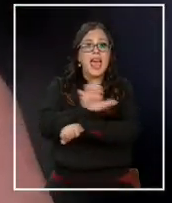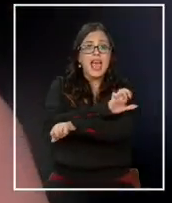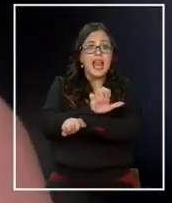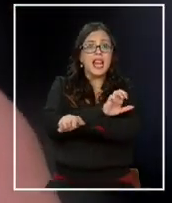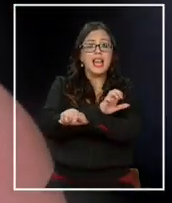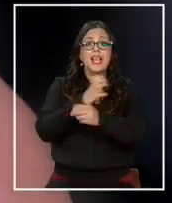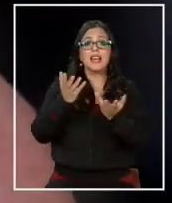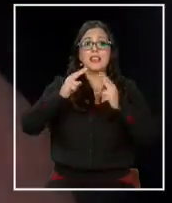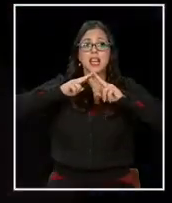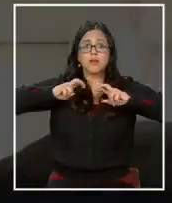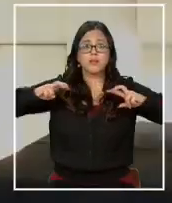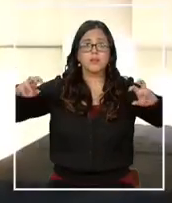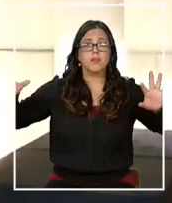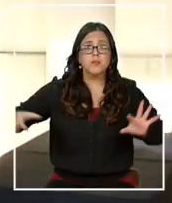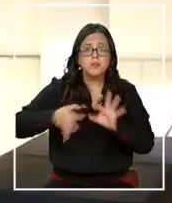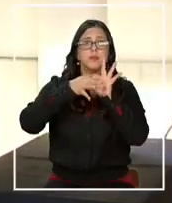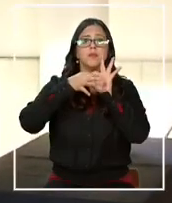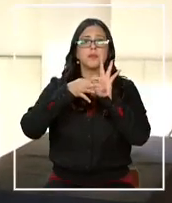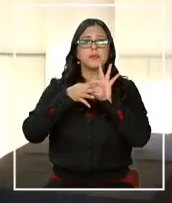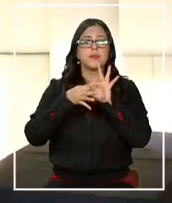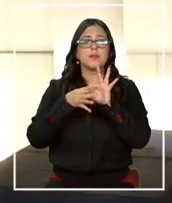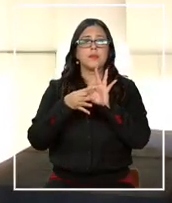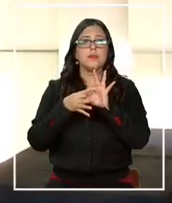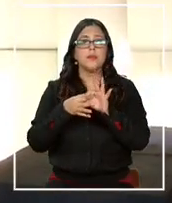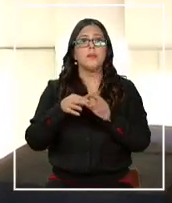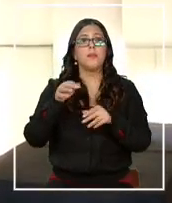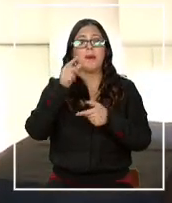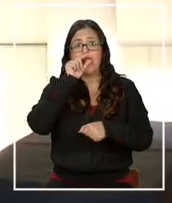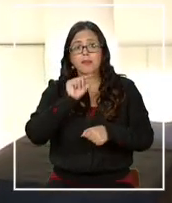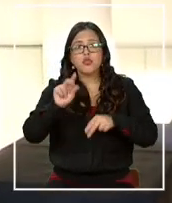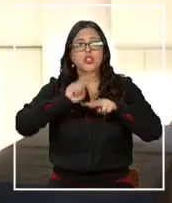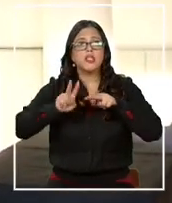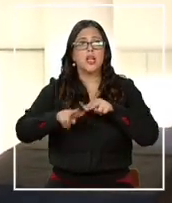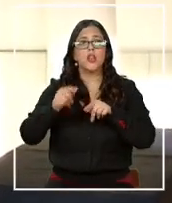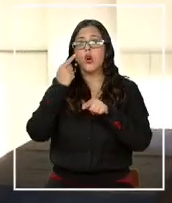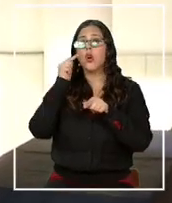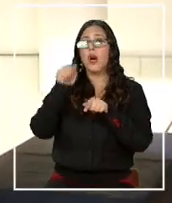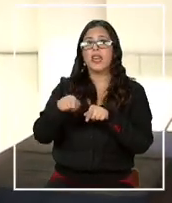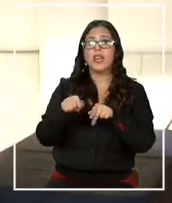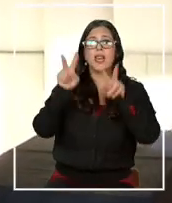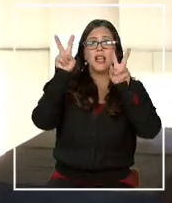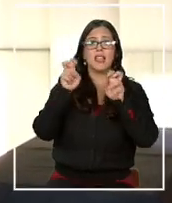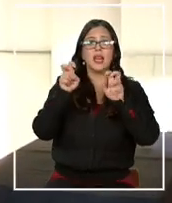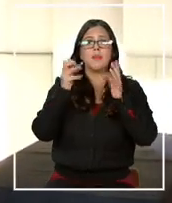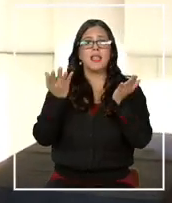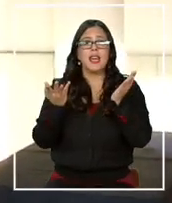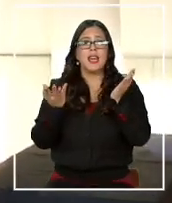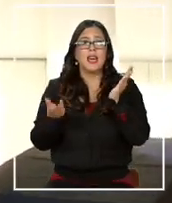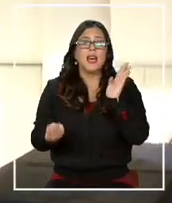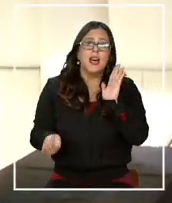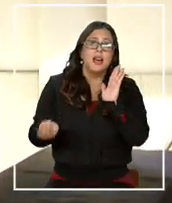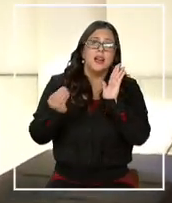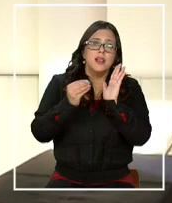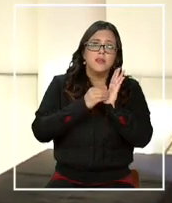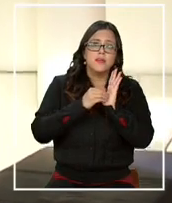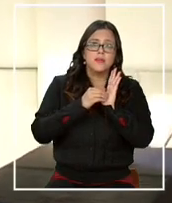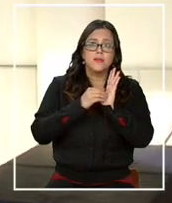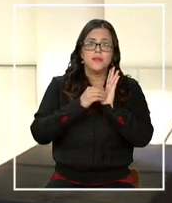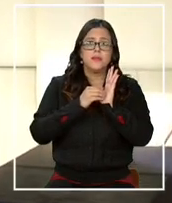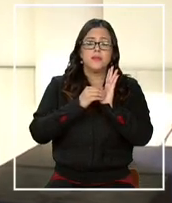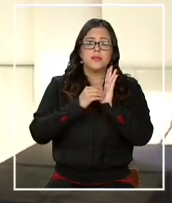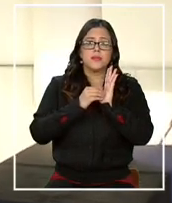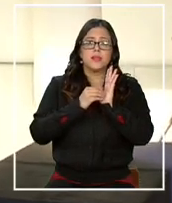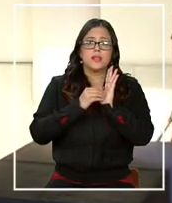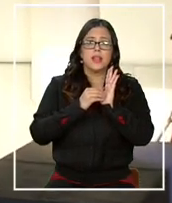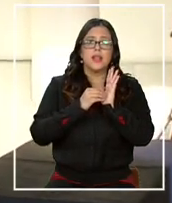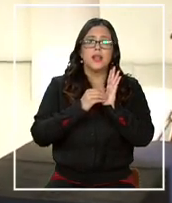antes posible. Lo que vamos a hacer es vamos a eliminar el recargo de invierno del decreto tarifario que vamos a dictar en